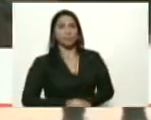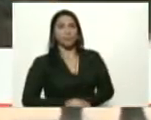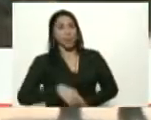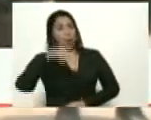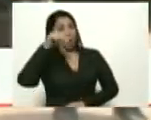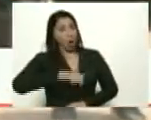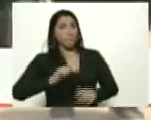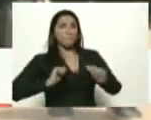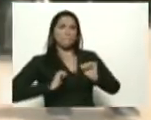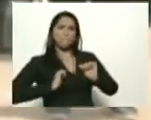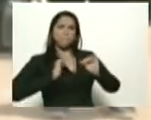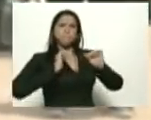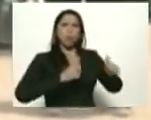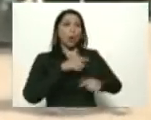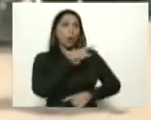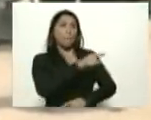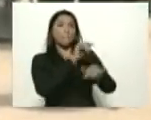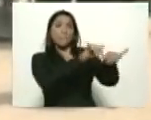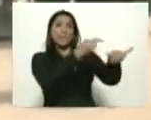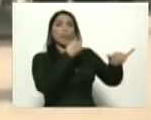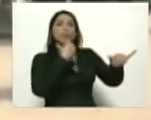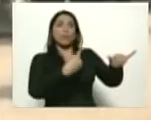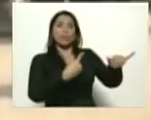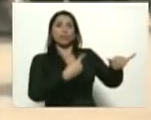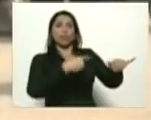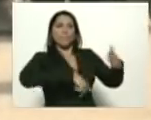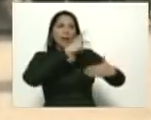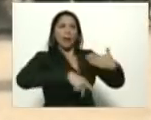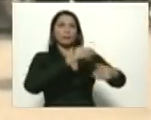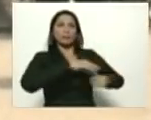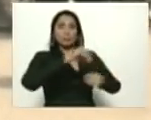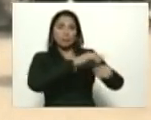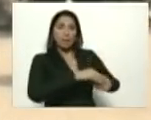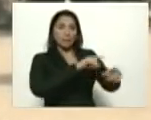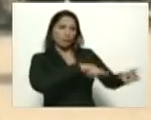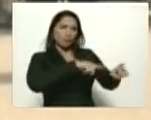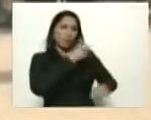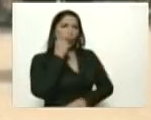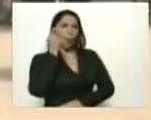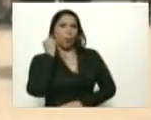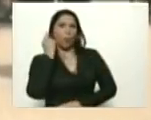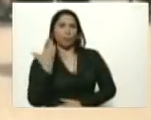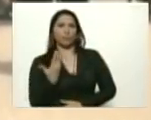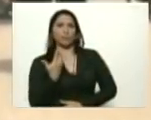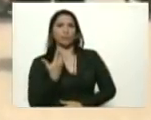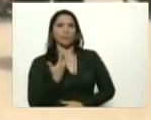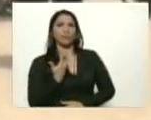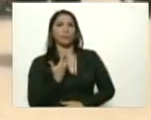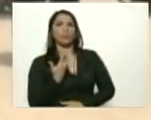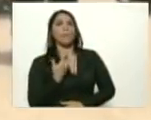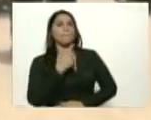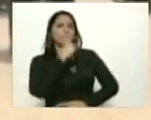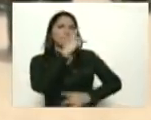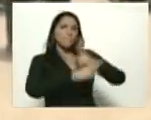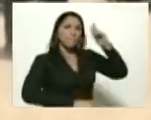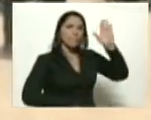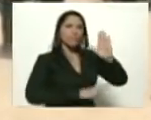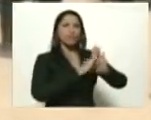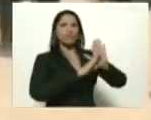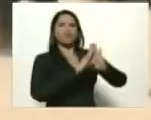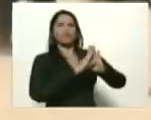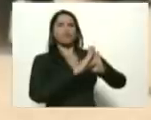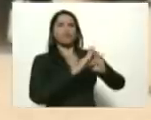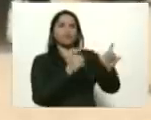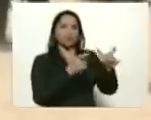Hoy iniciando, como usted ha dicho, el plan de siembra de los campesinos y campesinas a la escala de productores